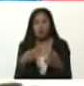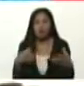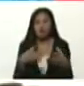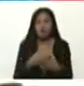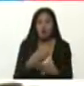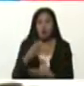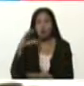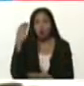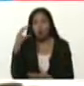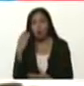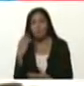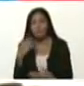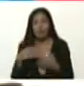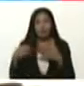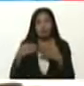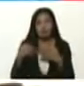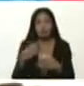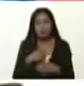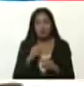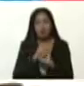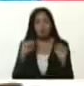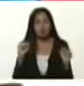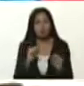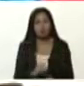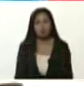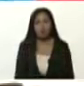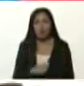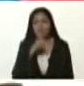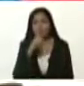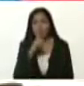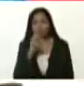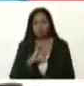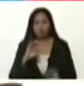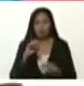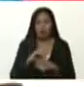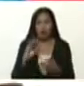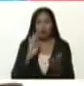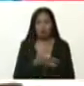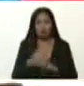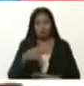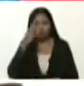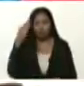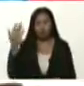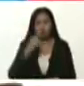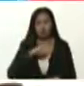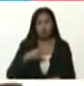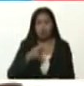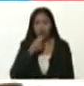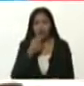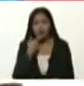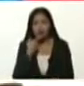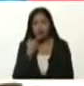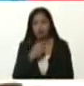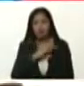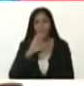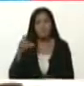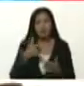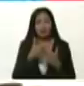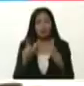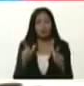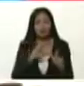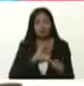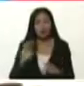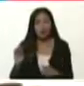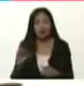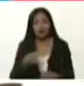no podrán sus dólares ni su maldad acabar con este sueño tan hermoso de patria libre,